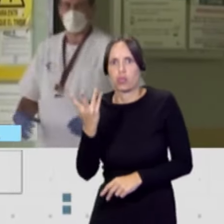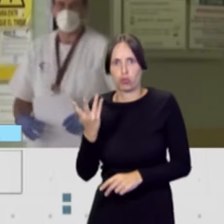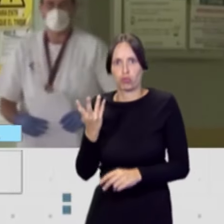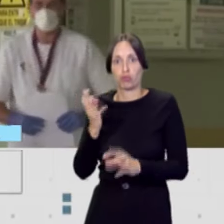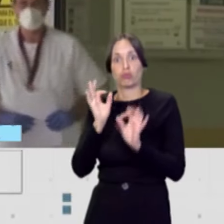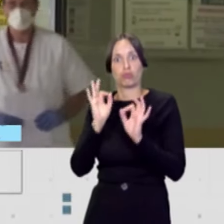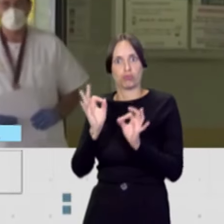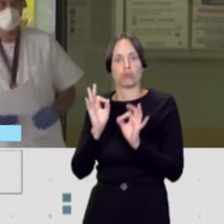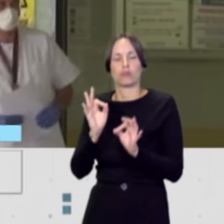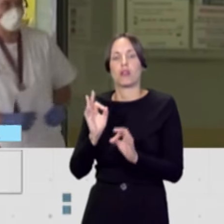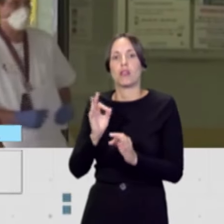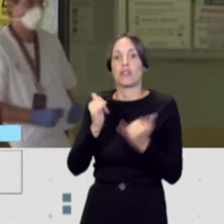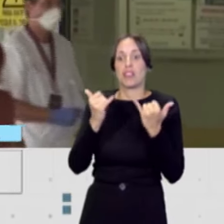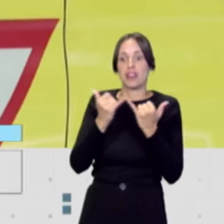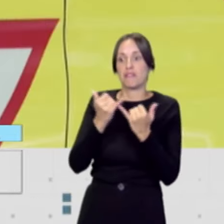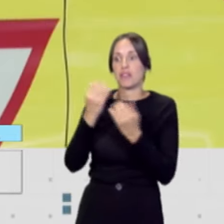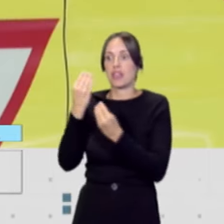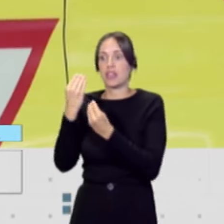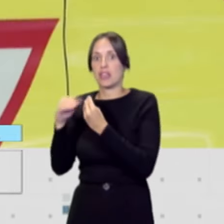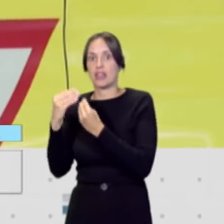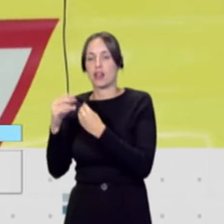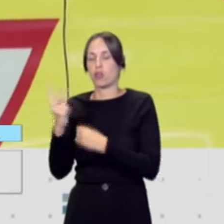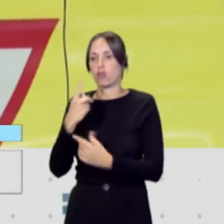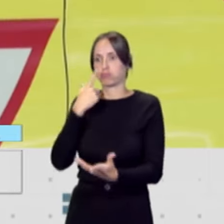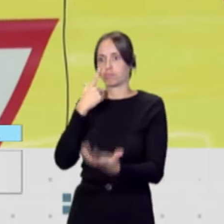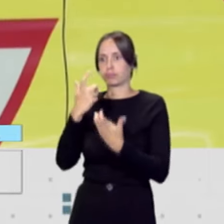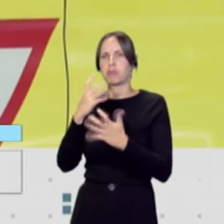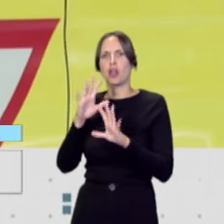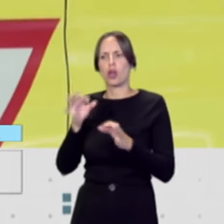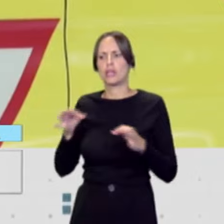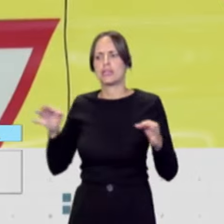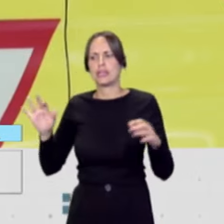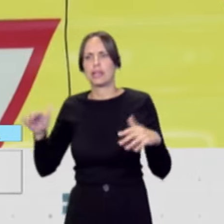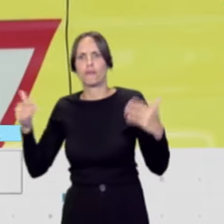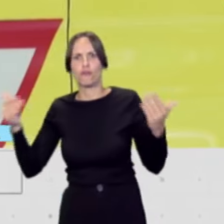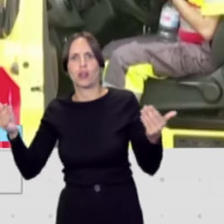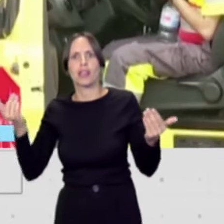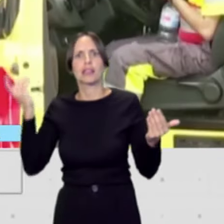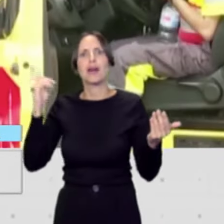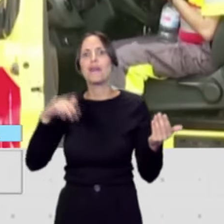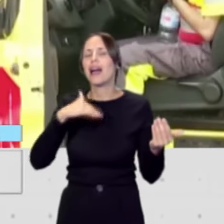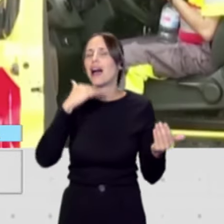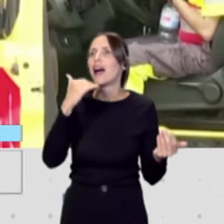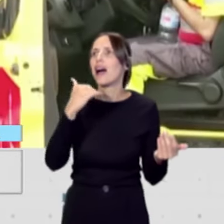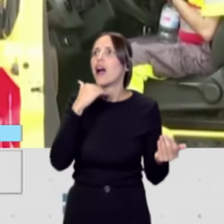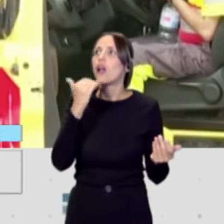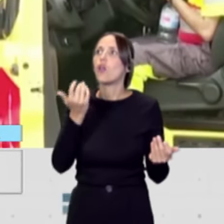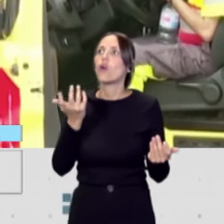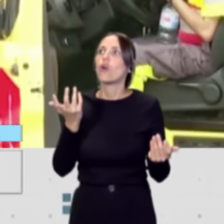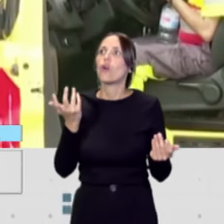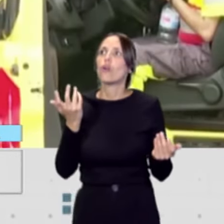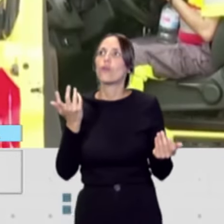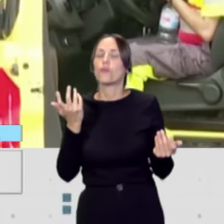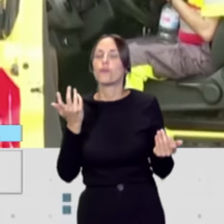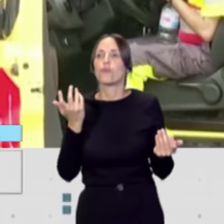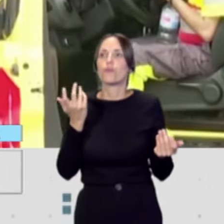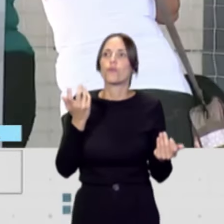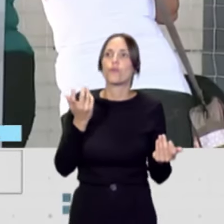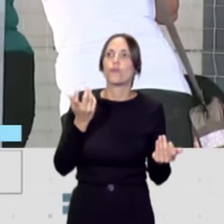destaca lo de Tenerife y Gran Canaria, pero no sé si en el resto de las islas también hay alguno de los de esas personas que